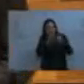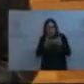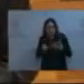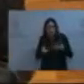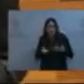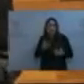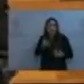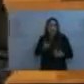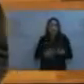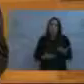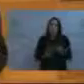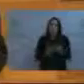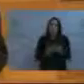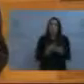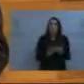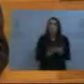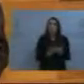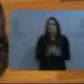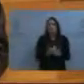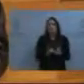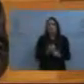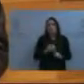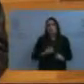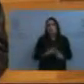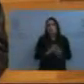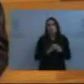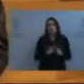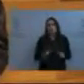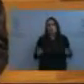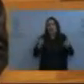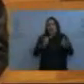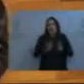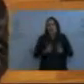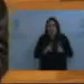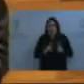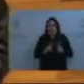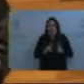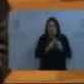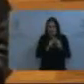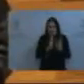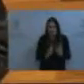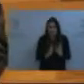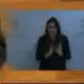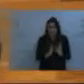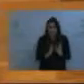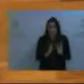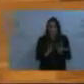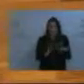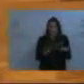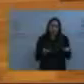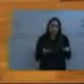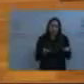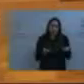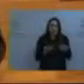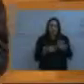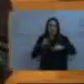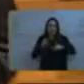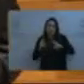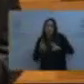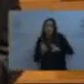Instábamos también a una solución sobre la reparación de las viviendas, preferiblemente la reparación, no la nueva